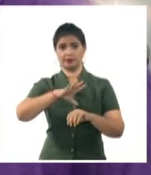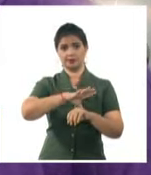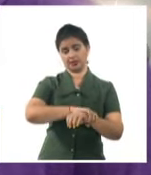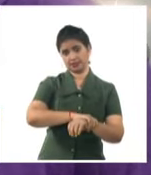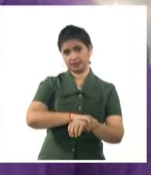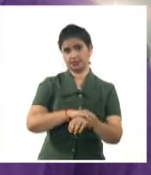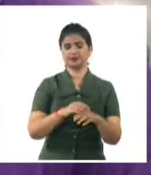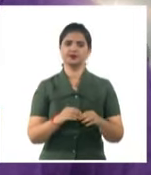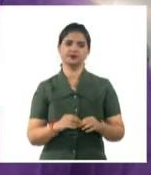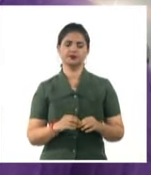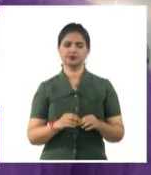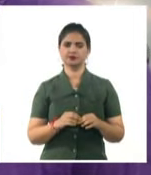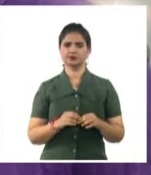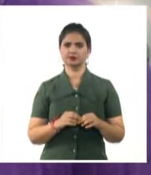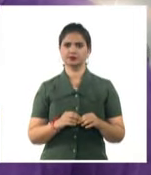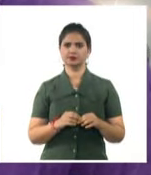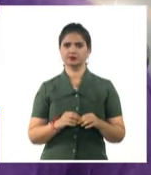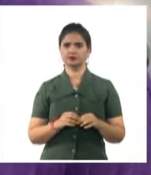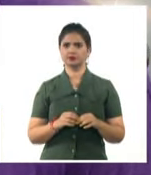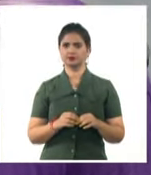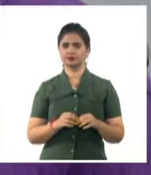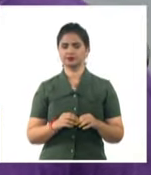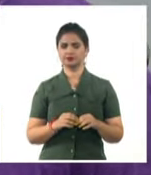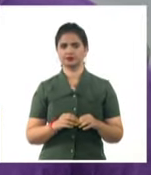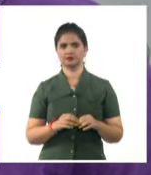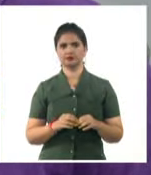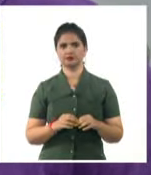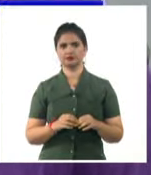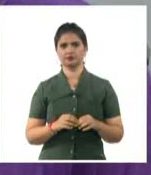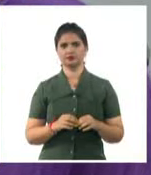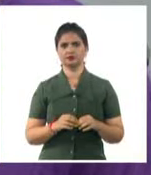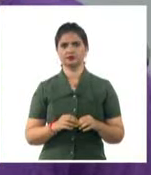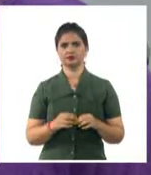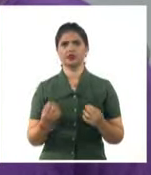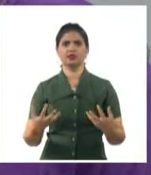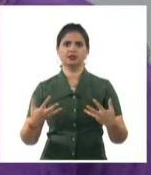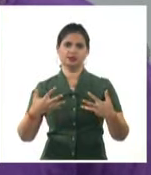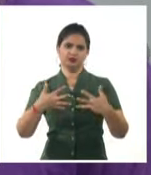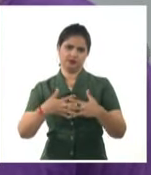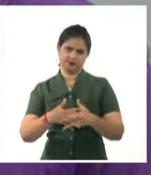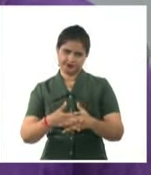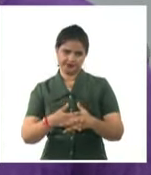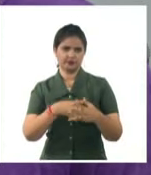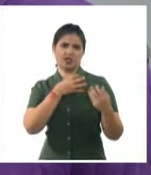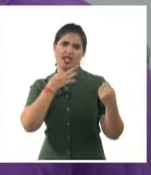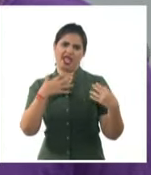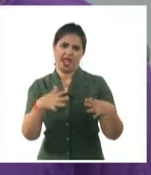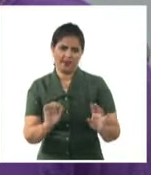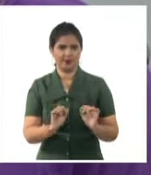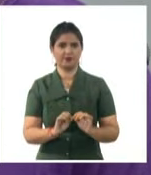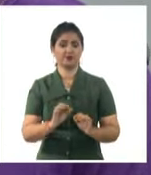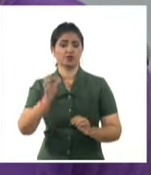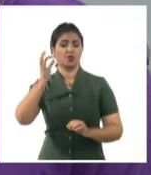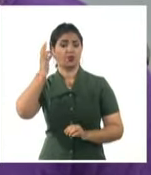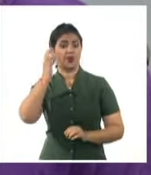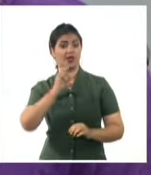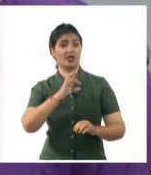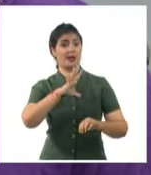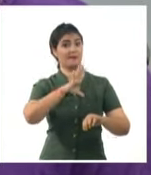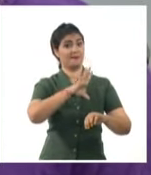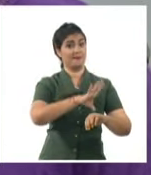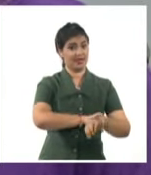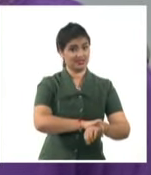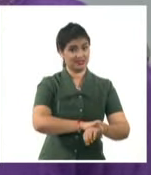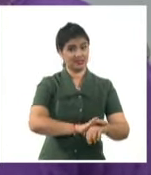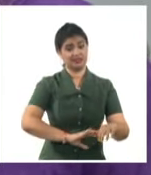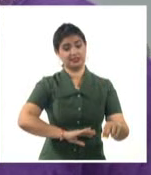Ante la invalidez total o permanente, ante la maternidad, o sea, las protecciones establecidas en la legislación específica para la